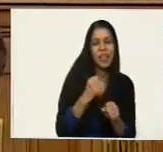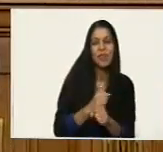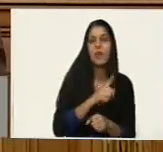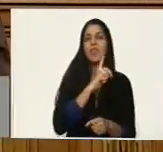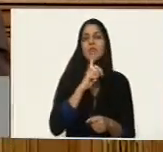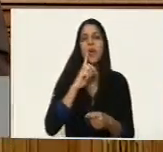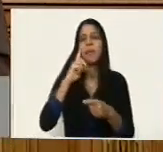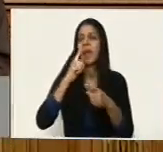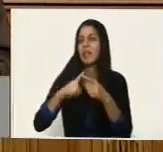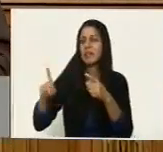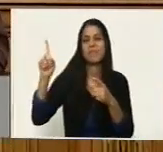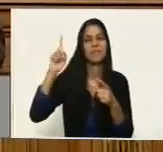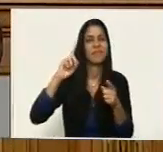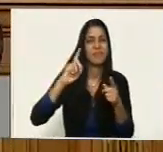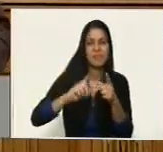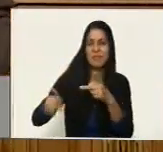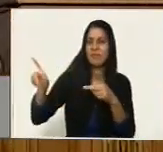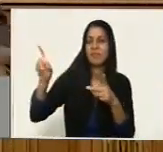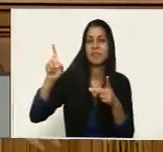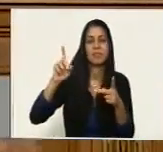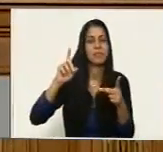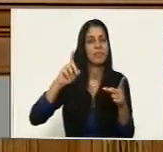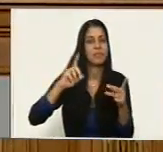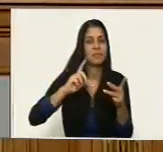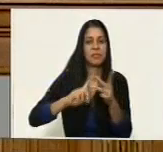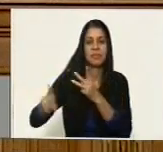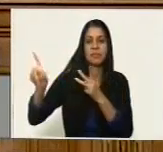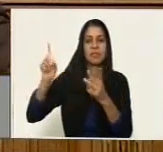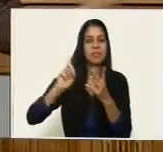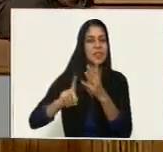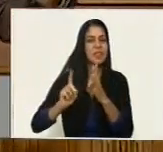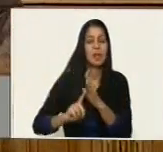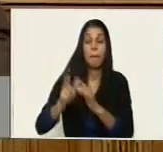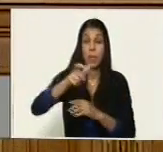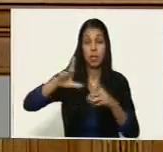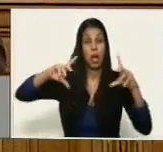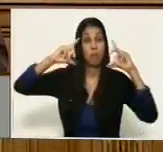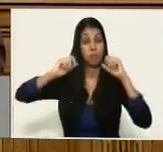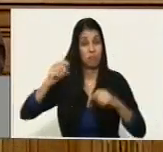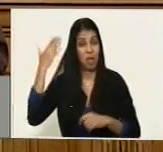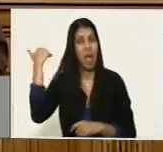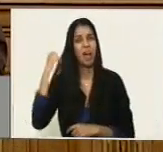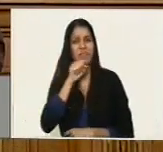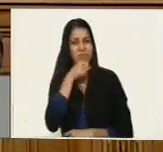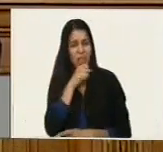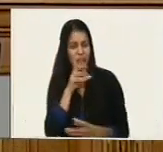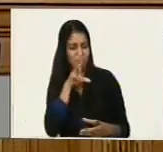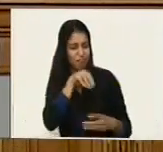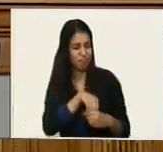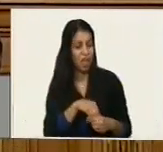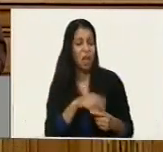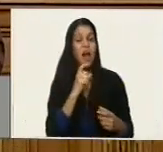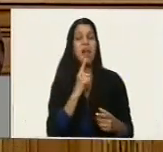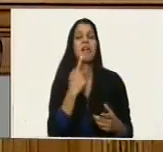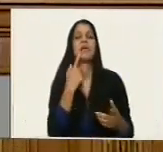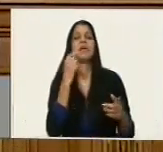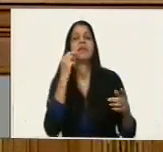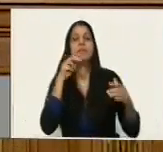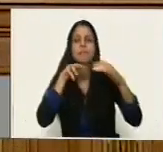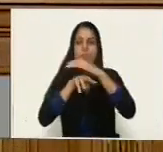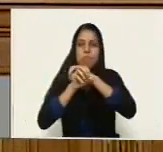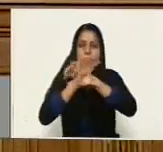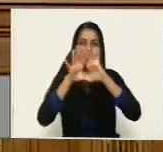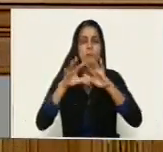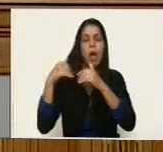Sublé, Sea, Abreu de Lima, todos los que, aquellos hombres realmente visionarios y